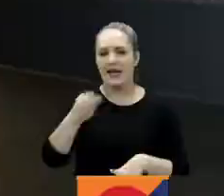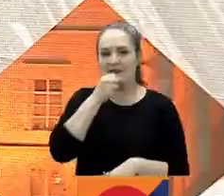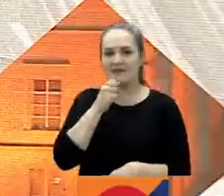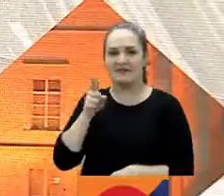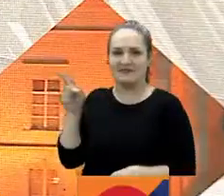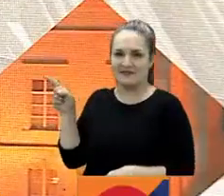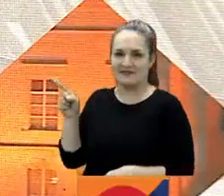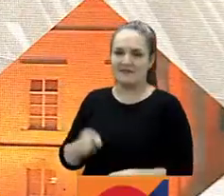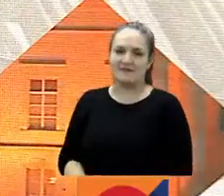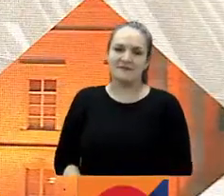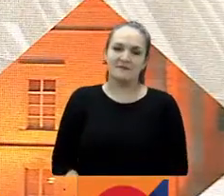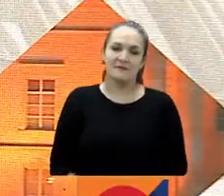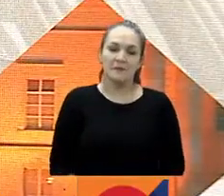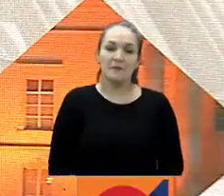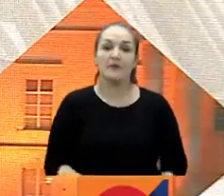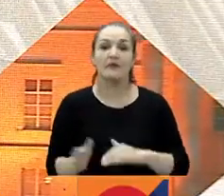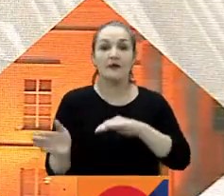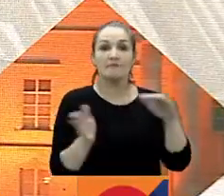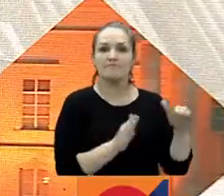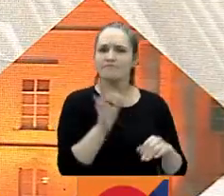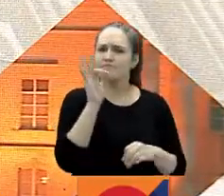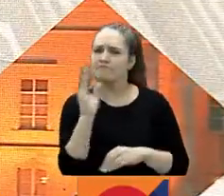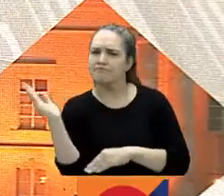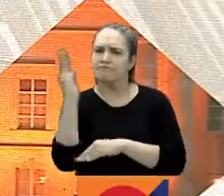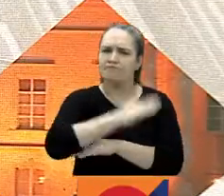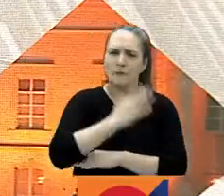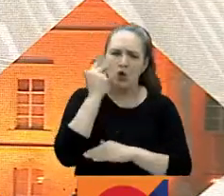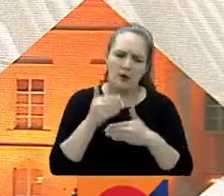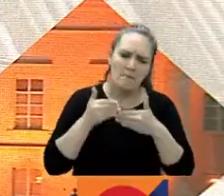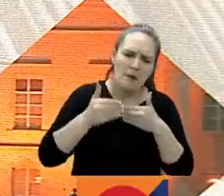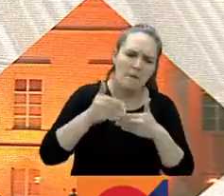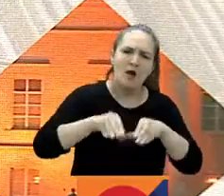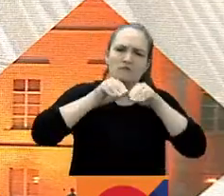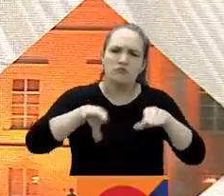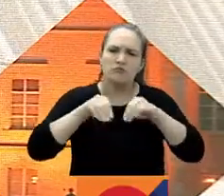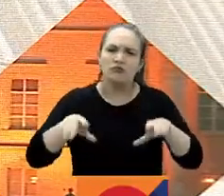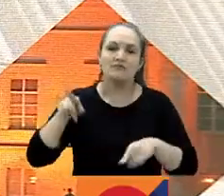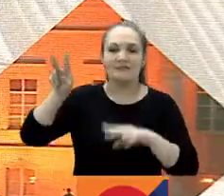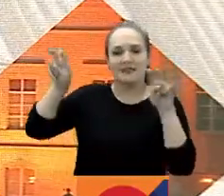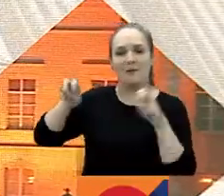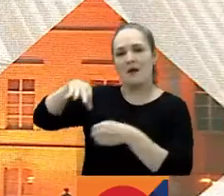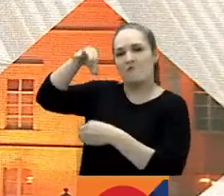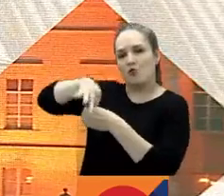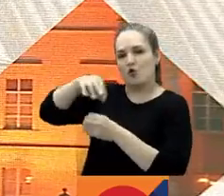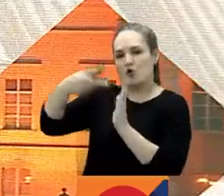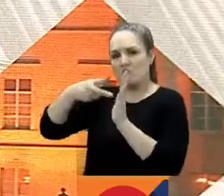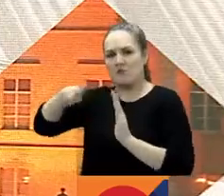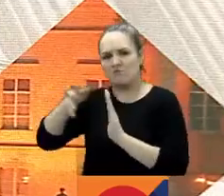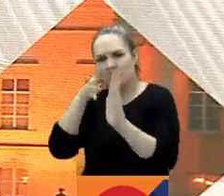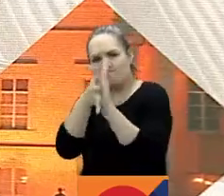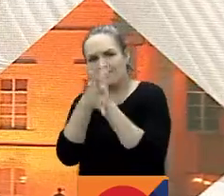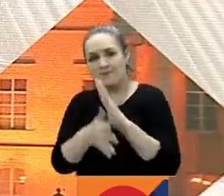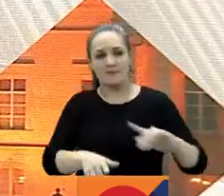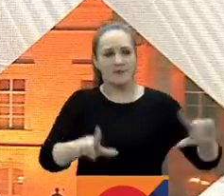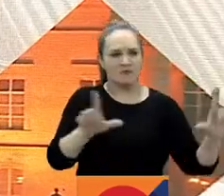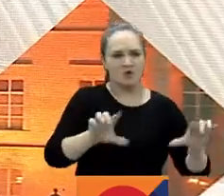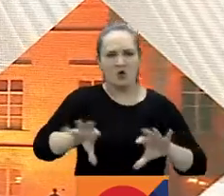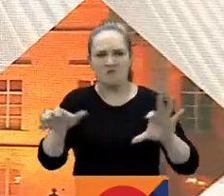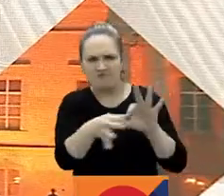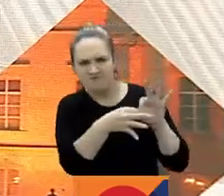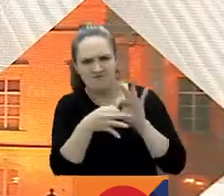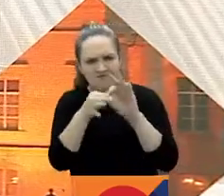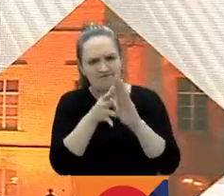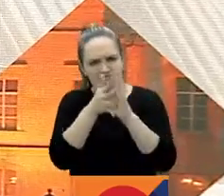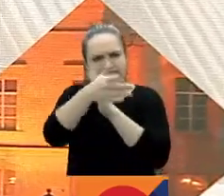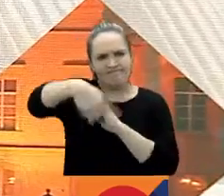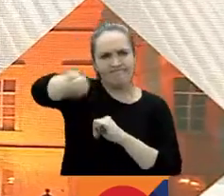García. En todas nuestras emisiones está Colombia, mi elección 2022, el gran cubrimiento del sistema de medios públicos para